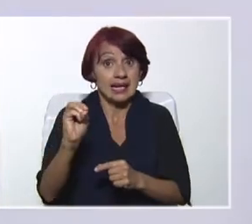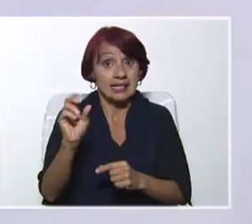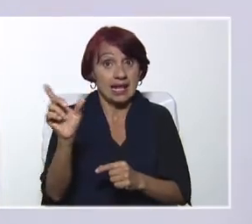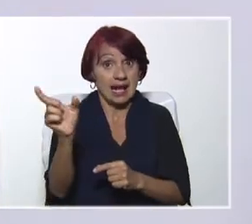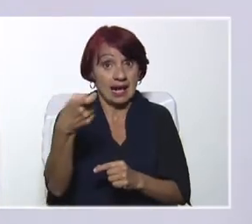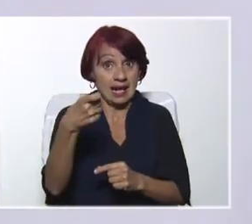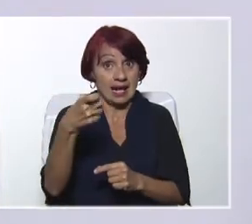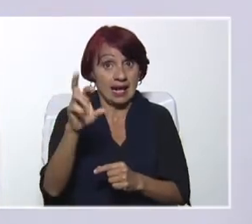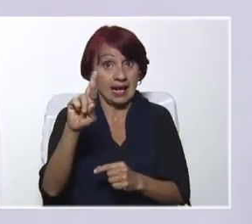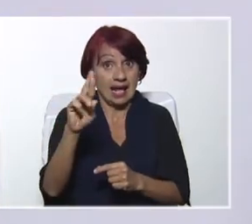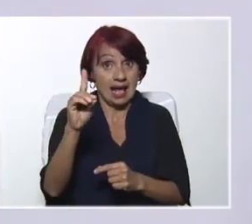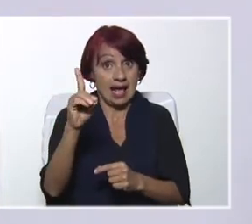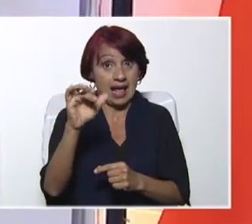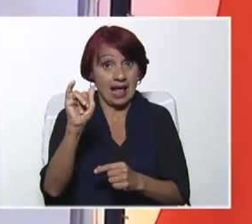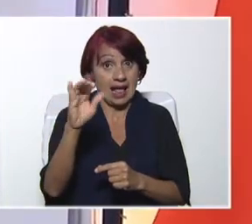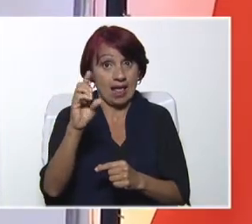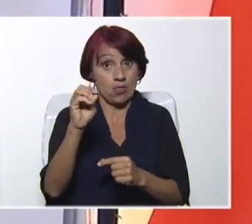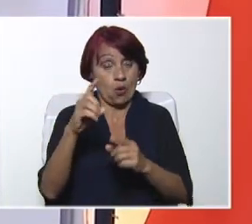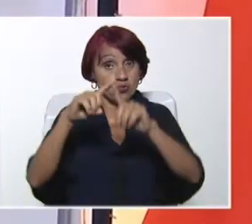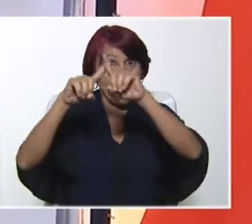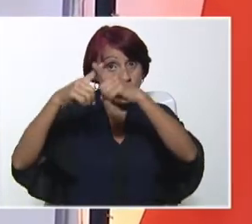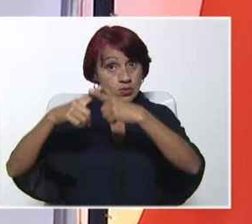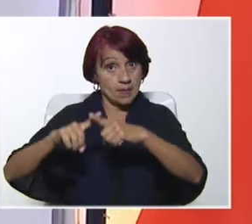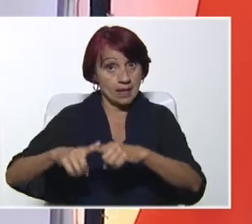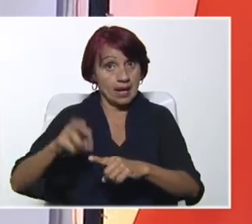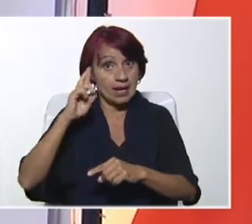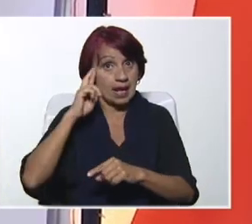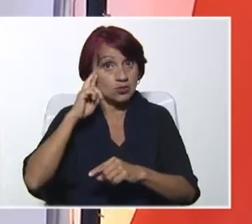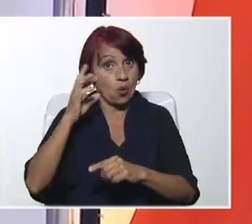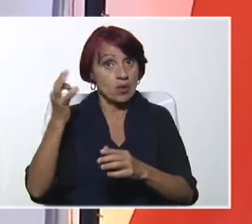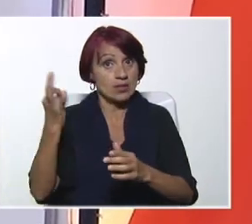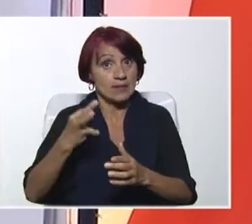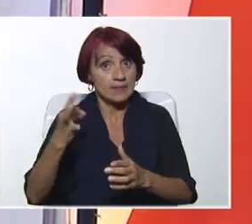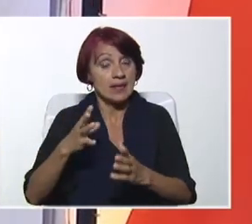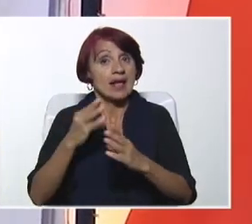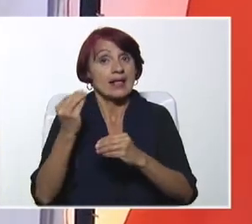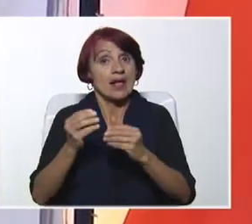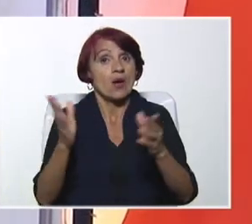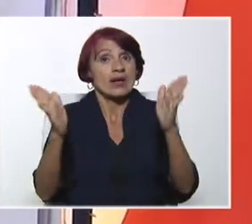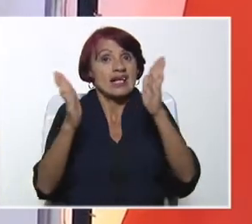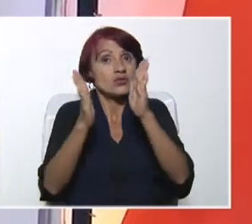Y multiplicamos por la razón que más nos conviene. Entonces tendríamos